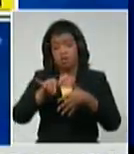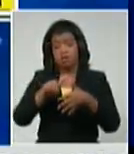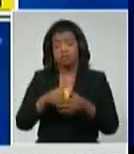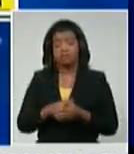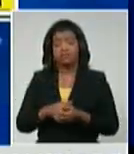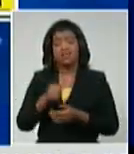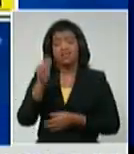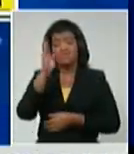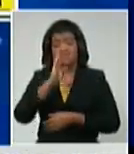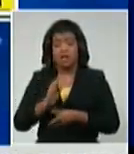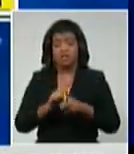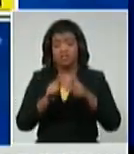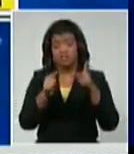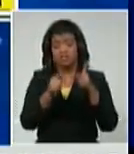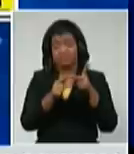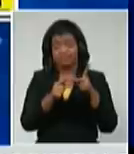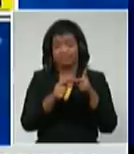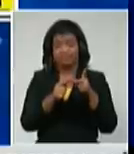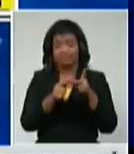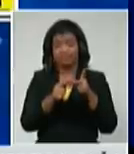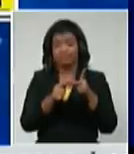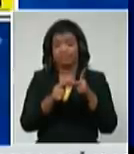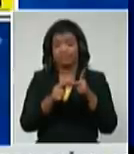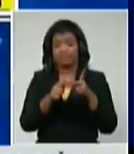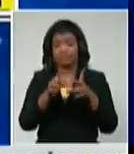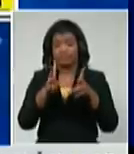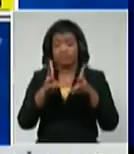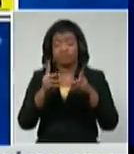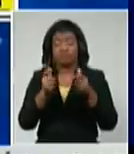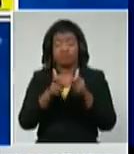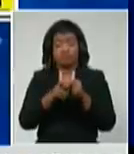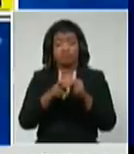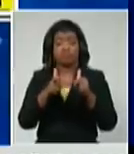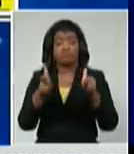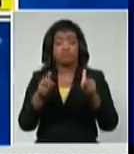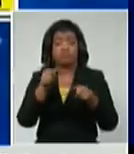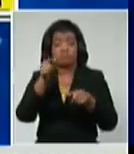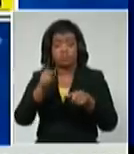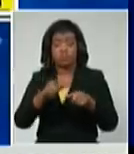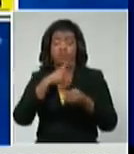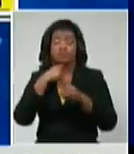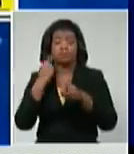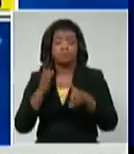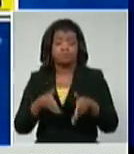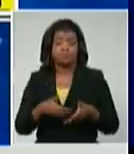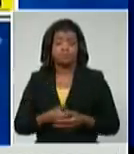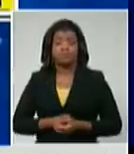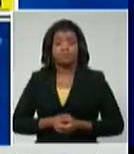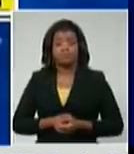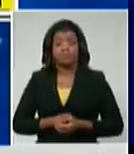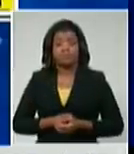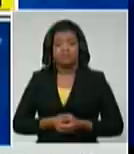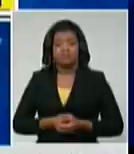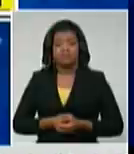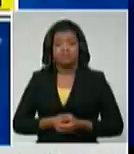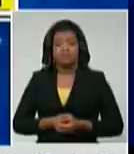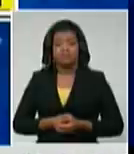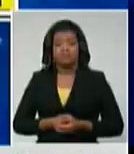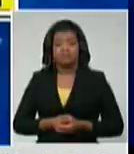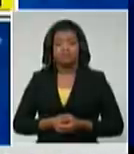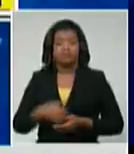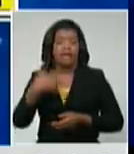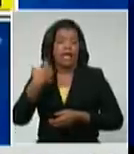el segundo lugar, con una cifra importante de casos y de fallecidos, y le sigue Argentina